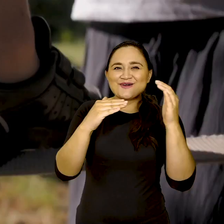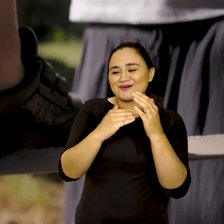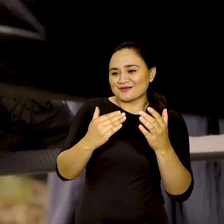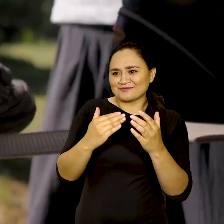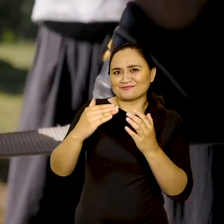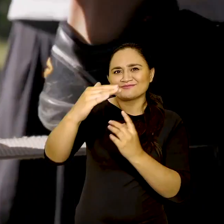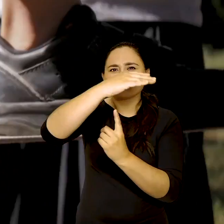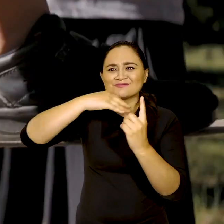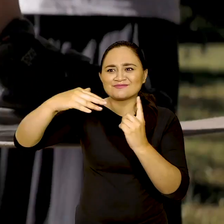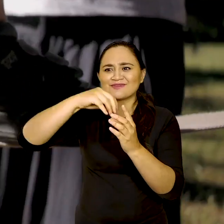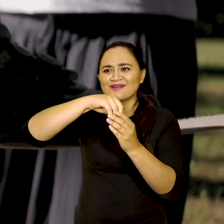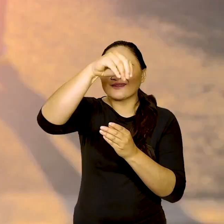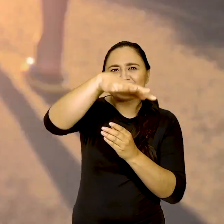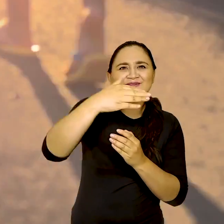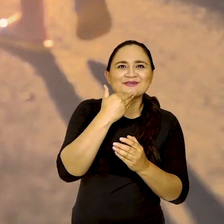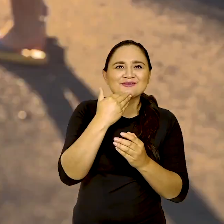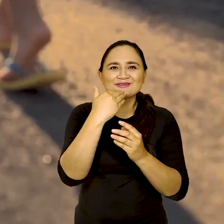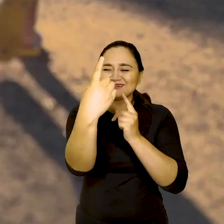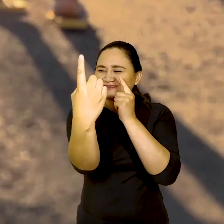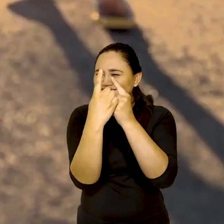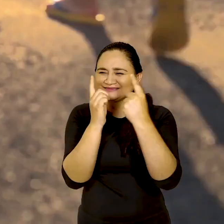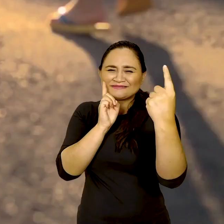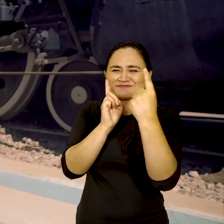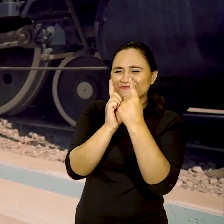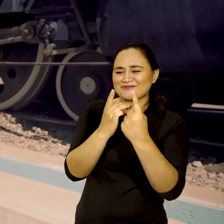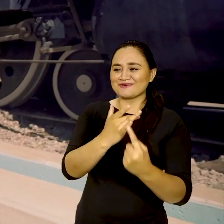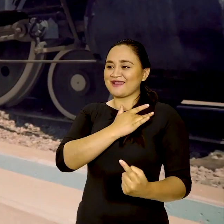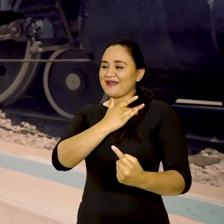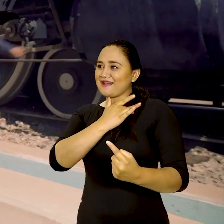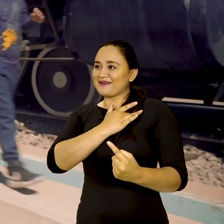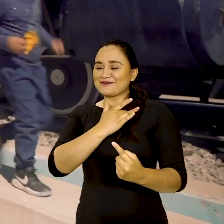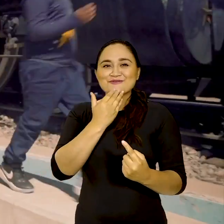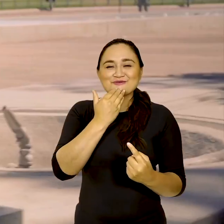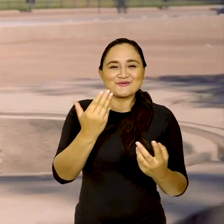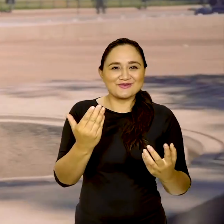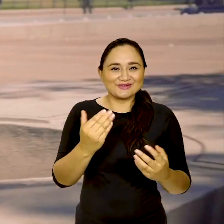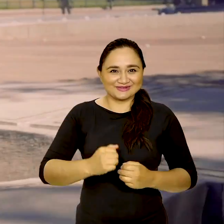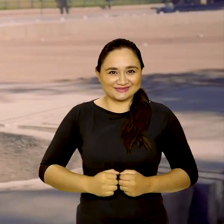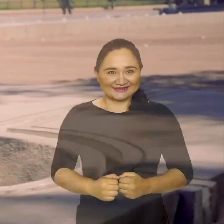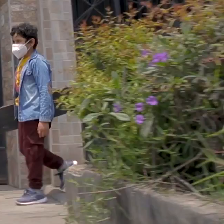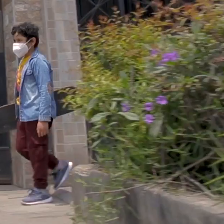el afuera? ¿Cómo nos reencontramos con los demás?